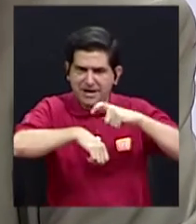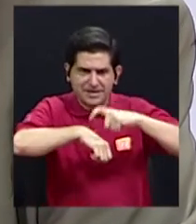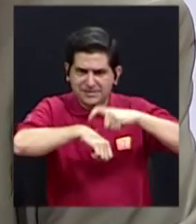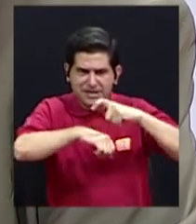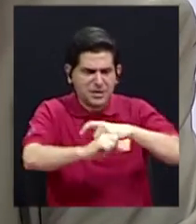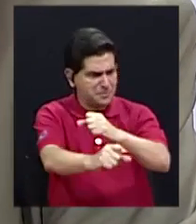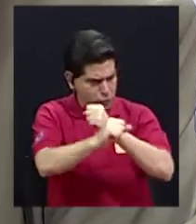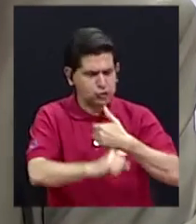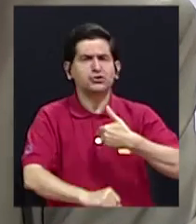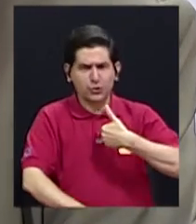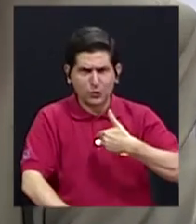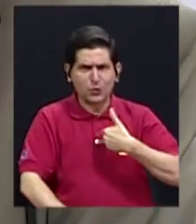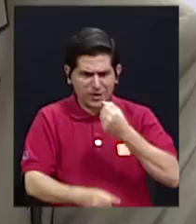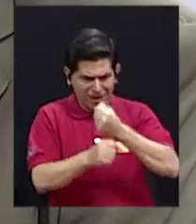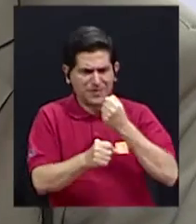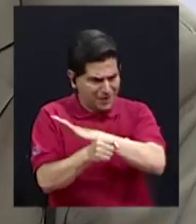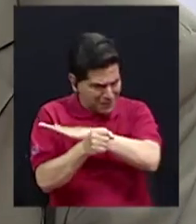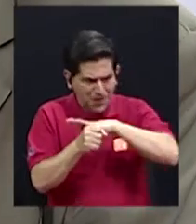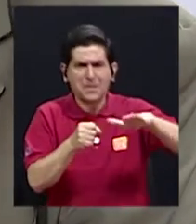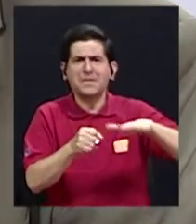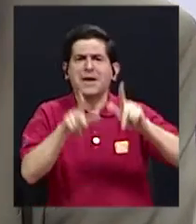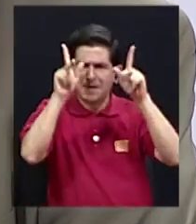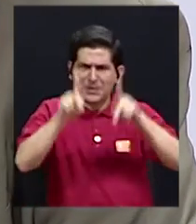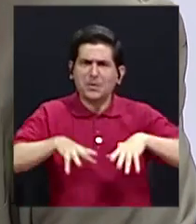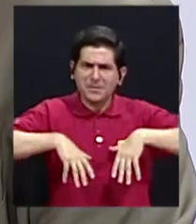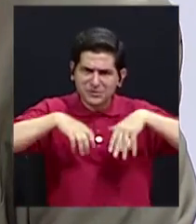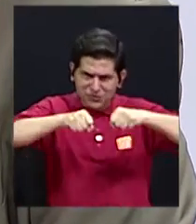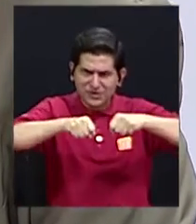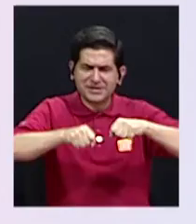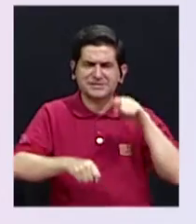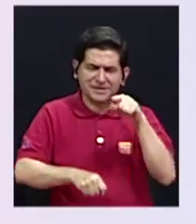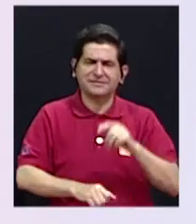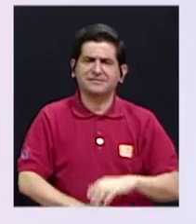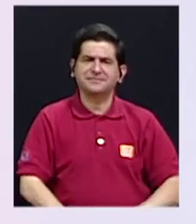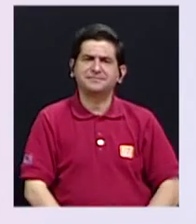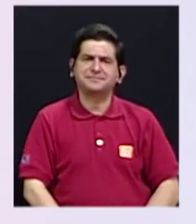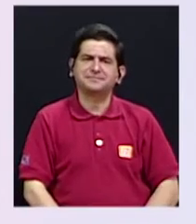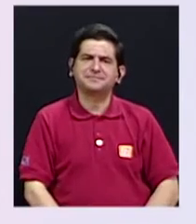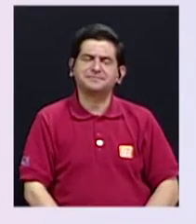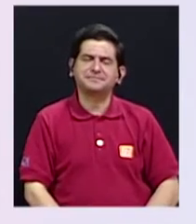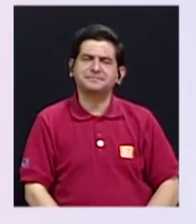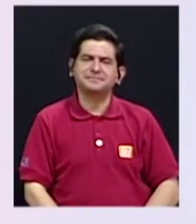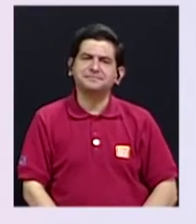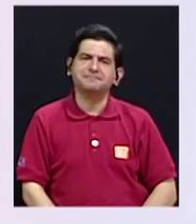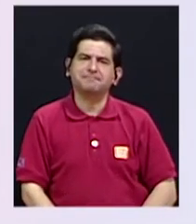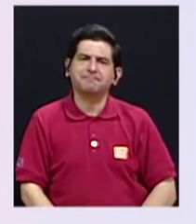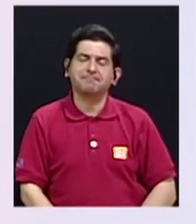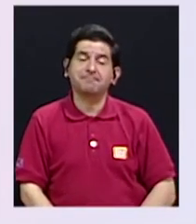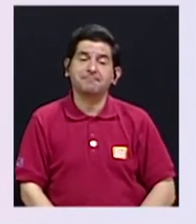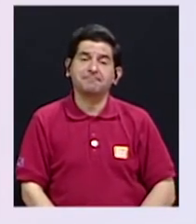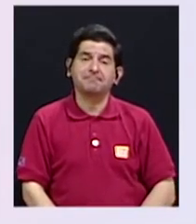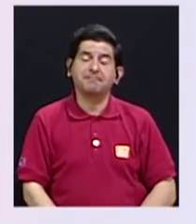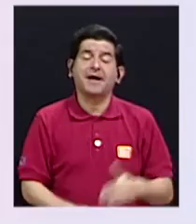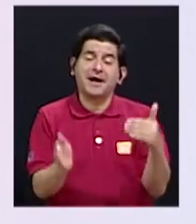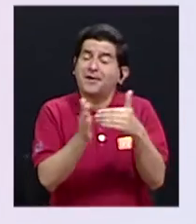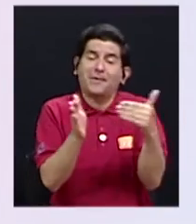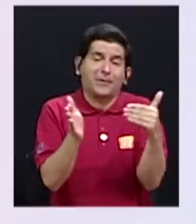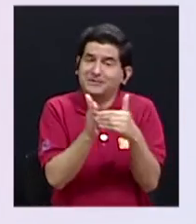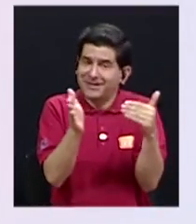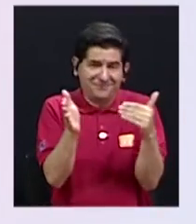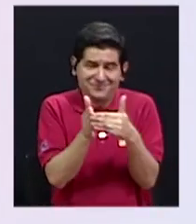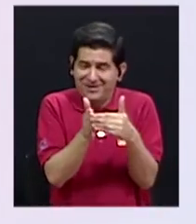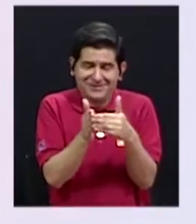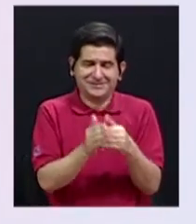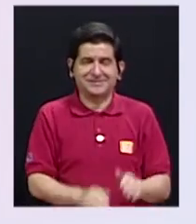garantizado trabajo pleno para las personas que han estudiado en ella pues como si de nuevo en la